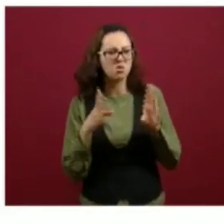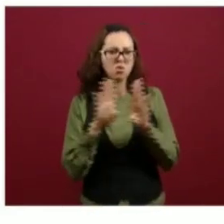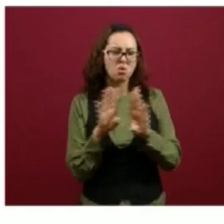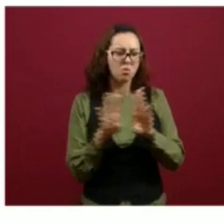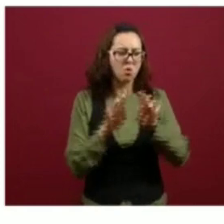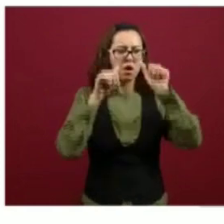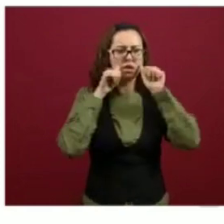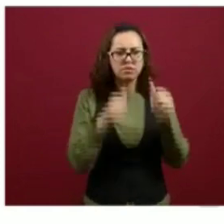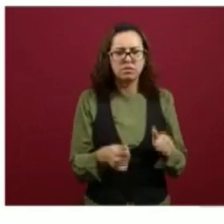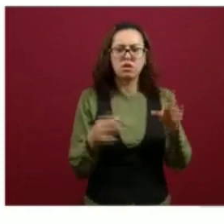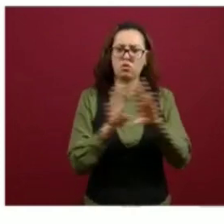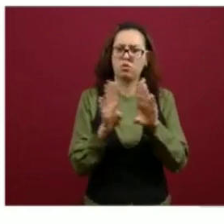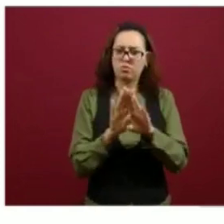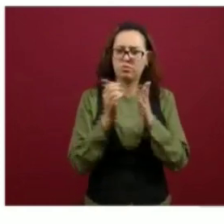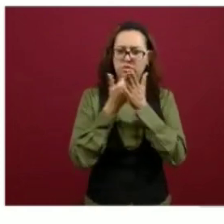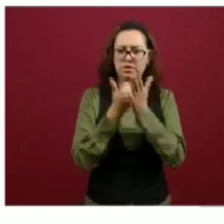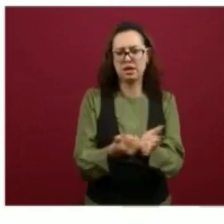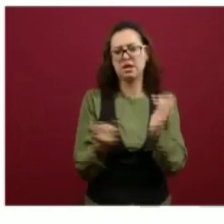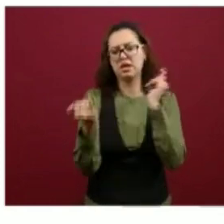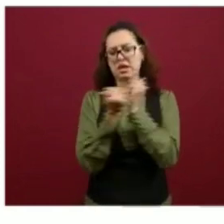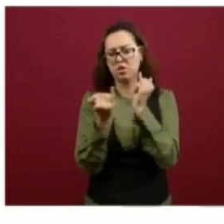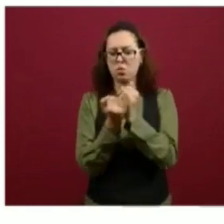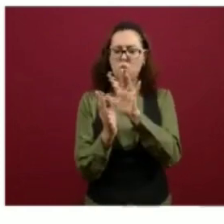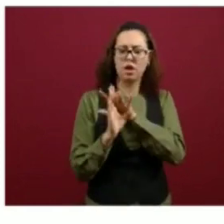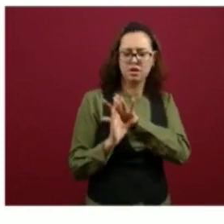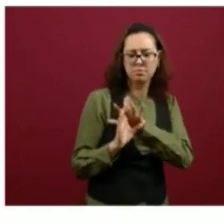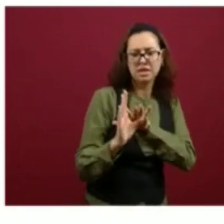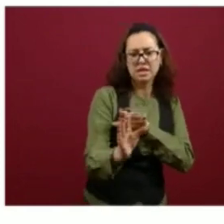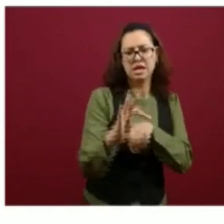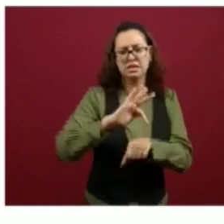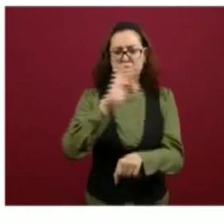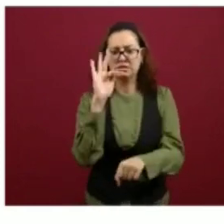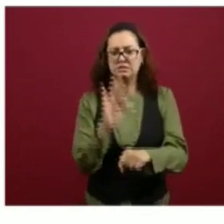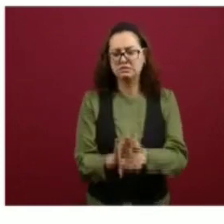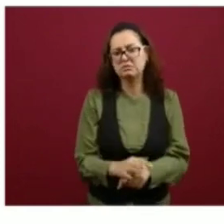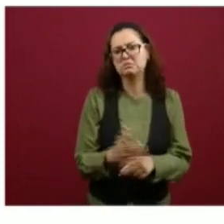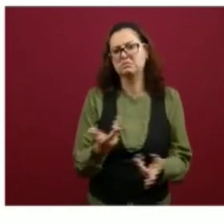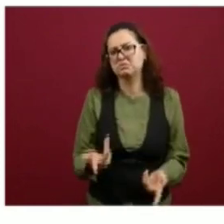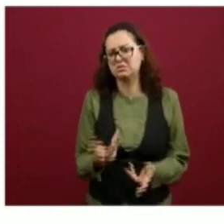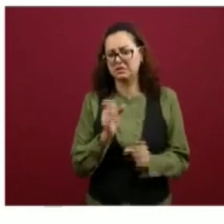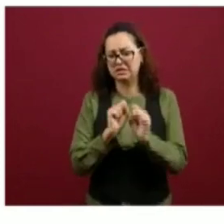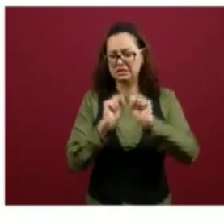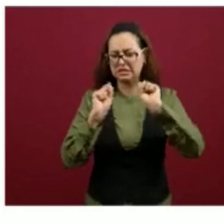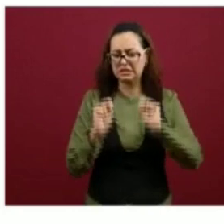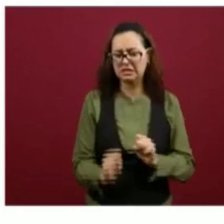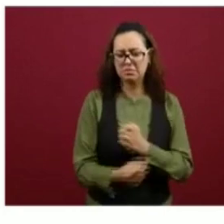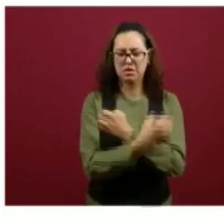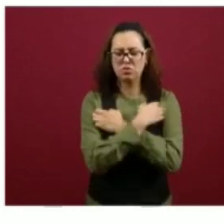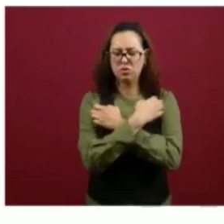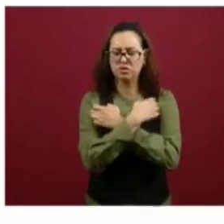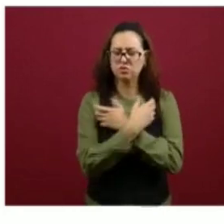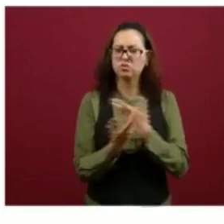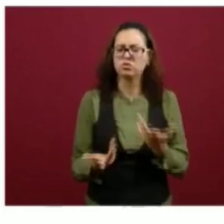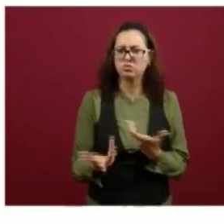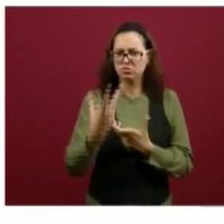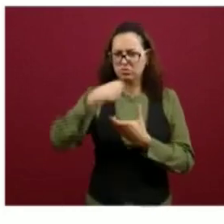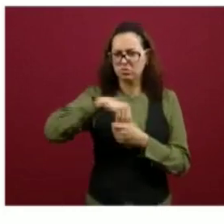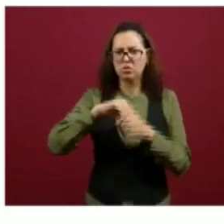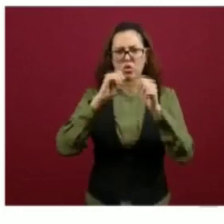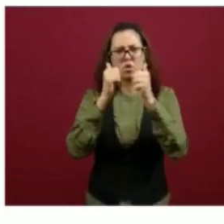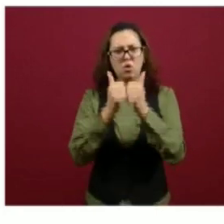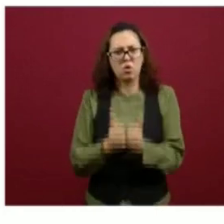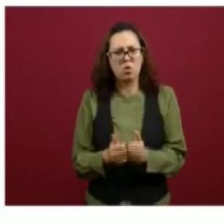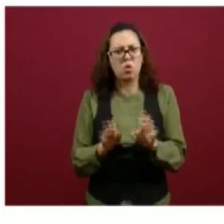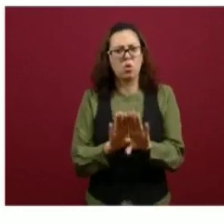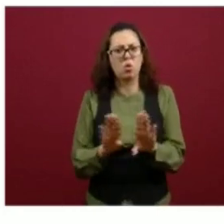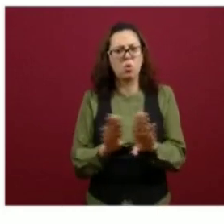cómo incluir a migrantes, refugiados, solicitantes de asilo y retornados a estos sistemas de educación. Y por supuesto, construir